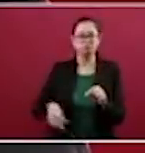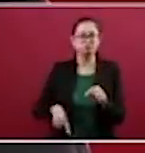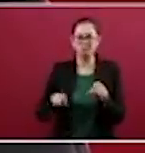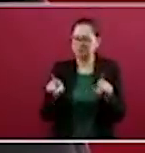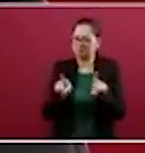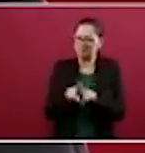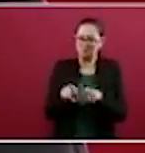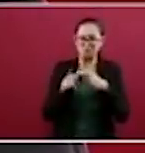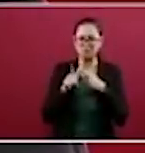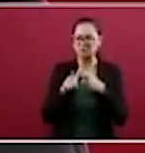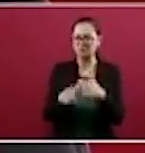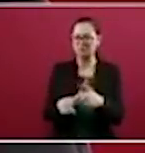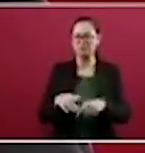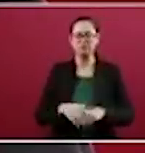Deseamos